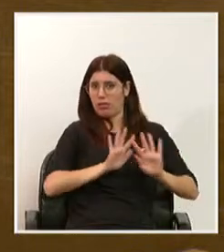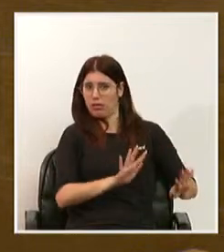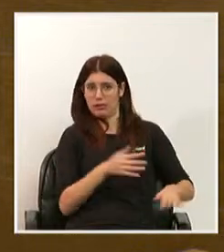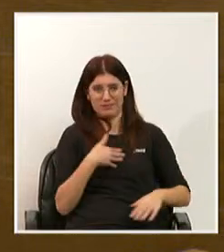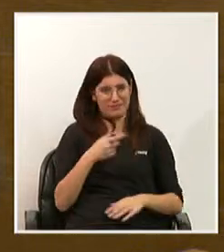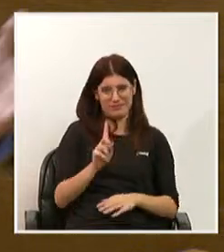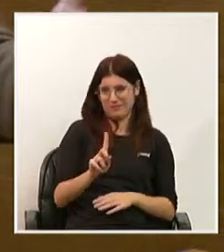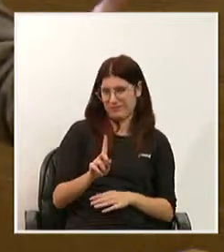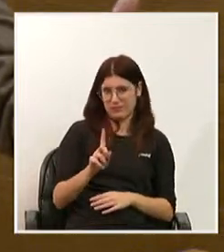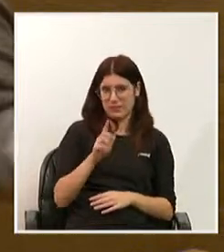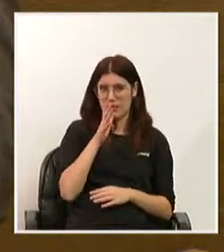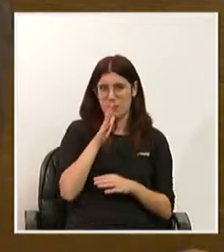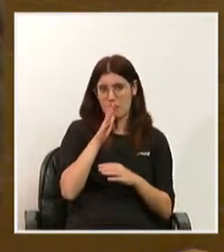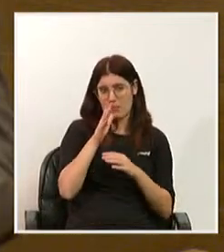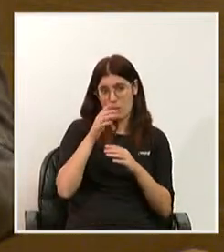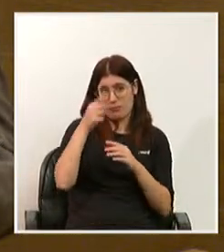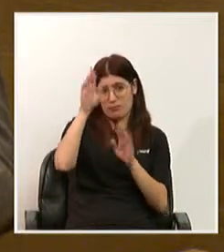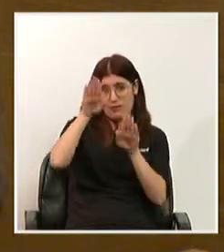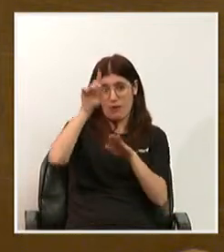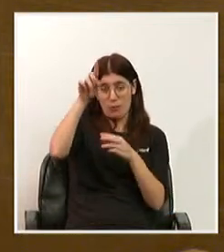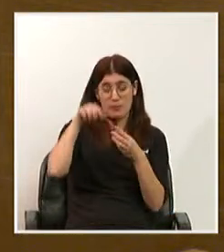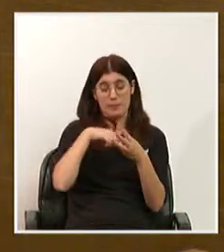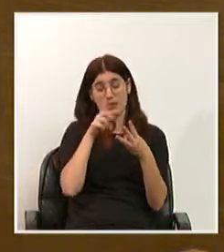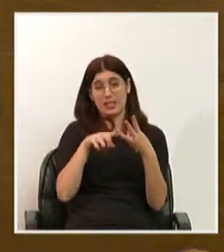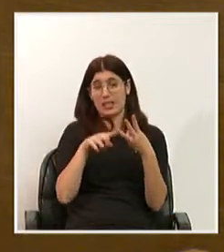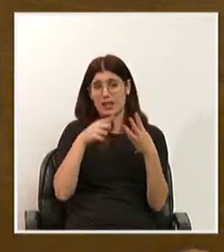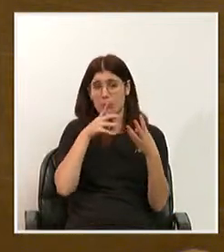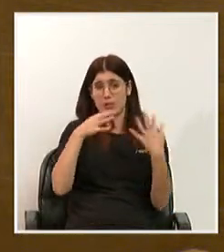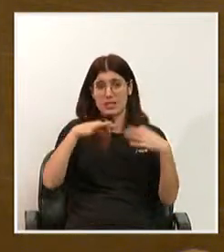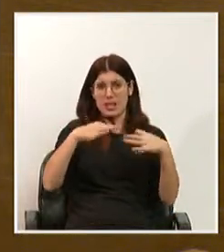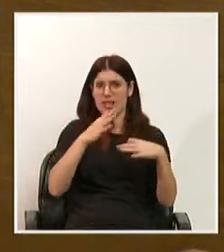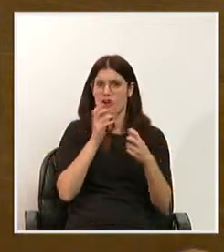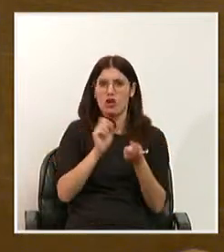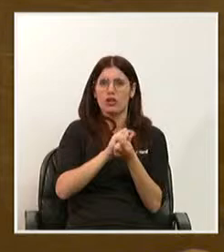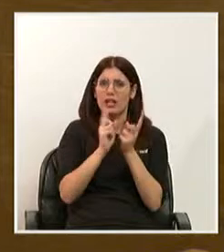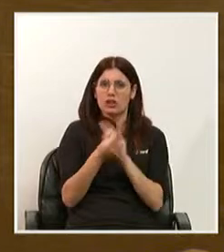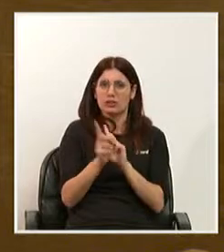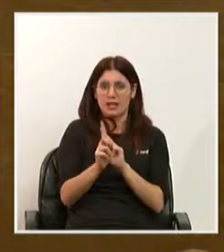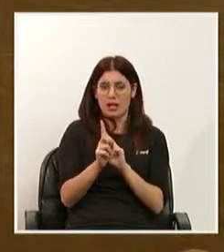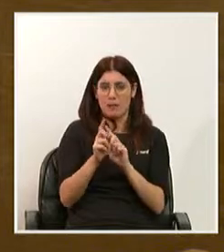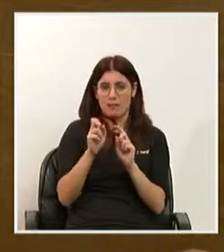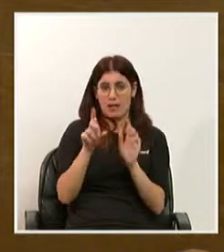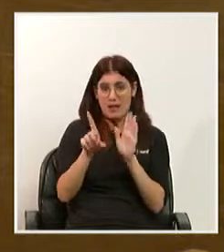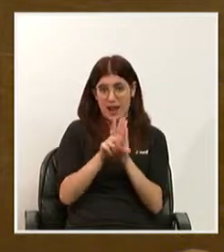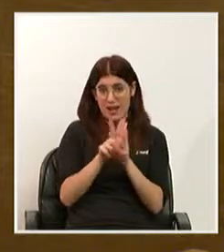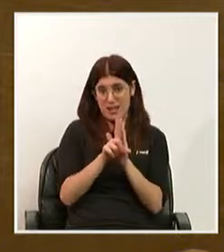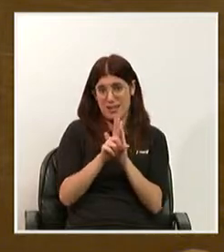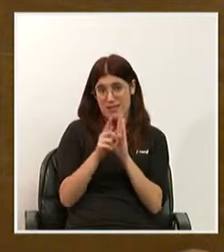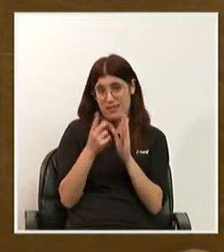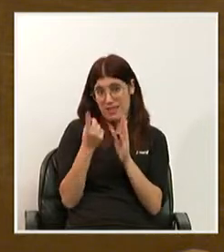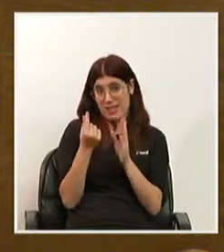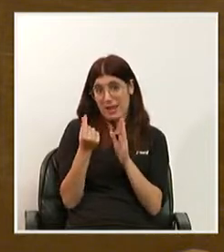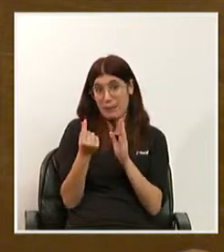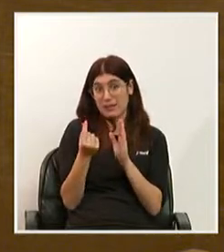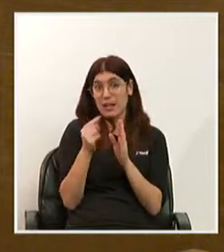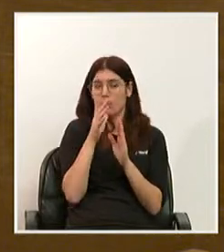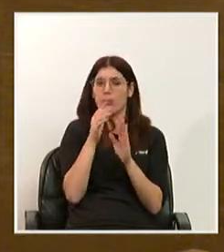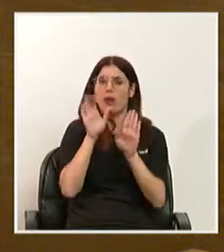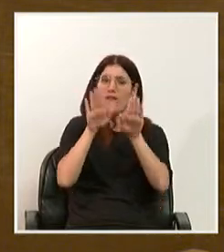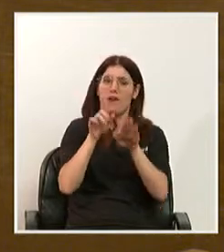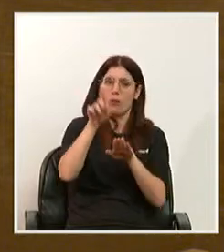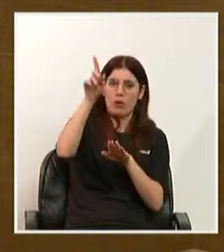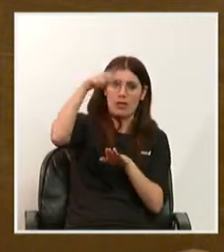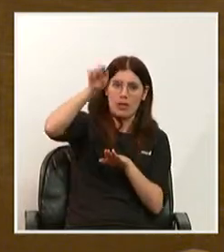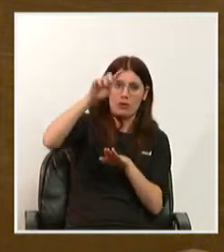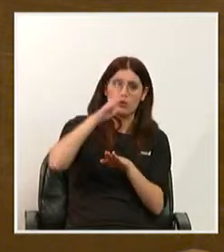en favor de otras y tercero es bien sencillo que no se cambie la ley de sociedades de capital env faor de algunos y